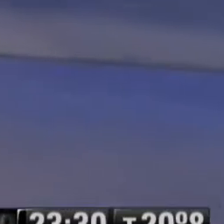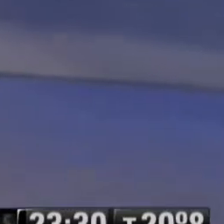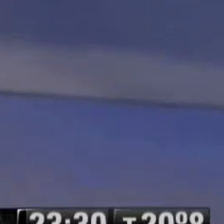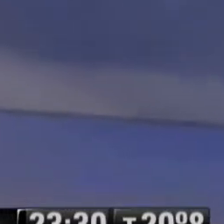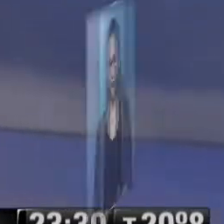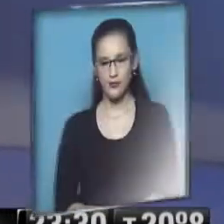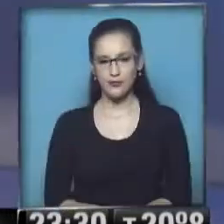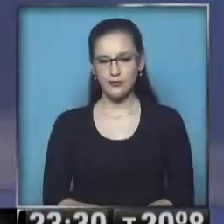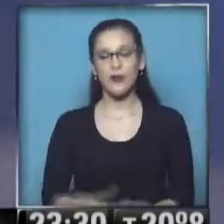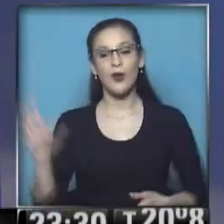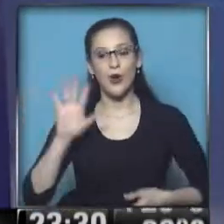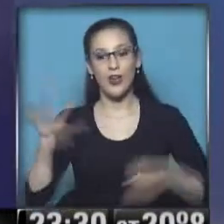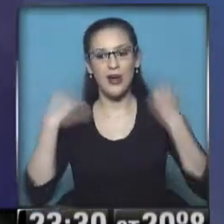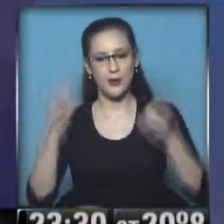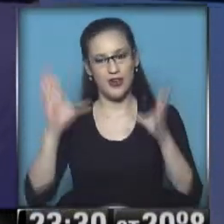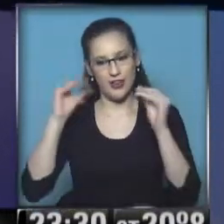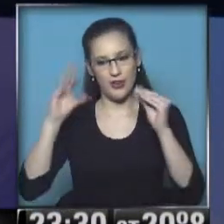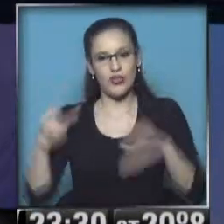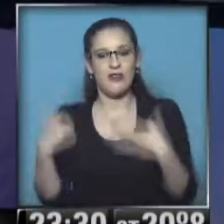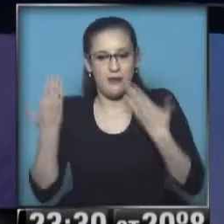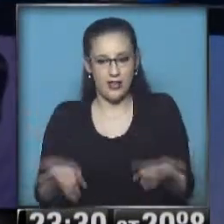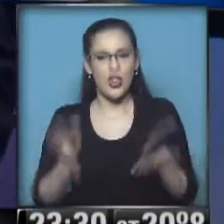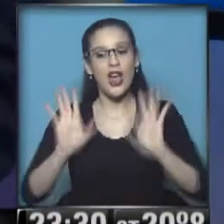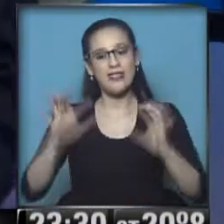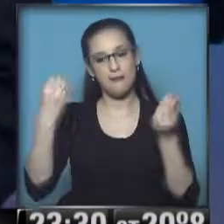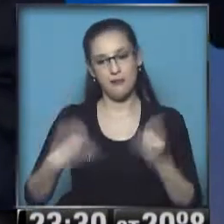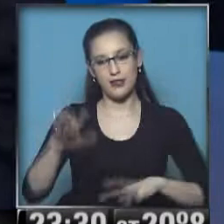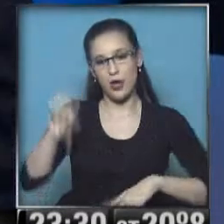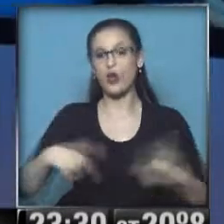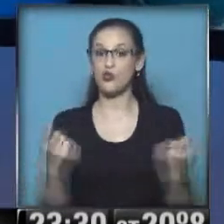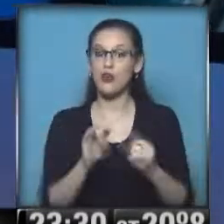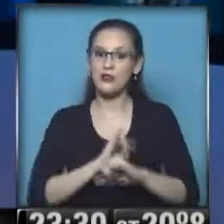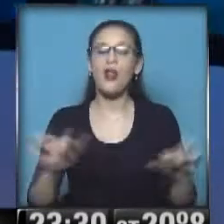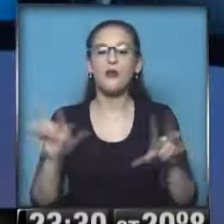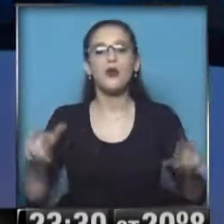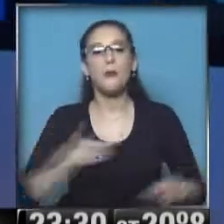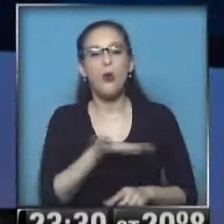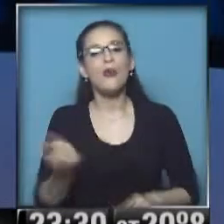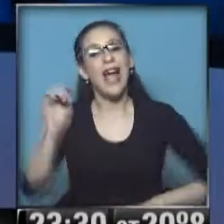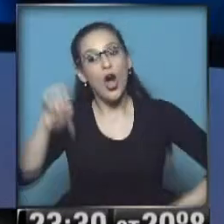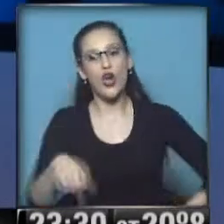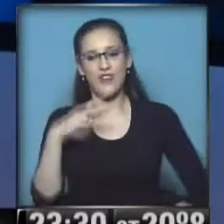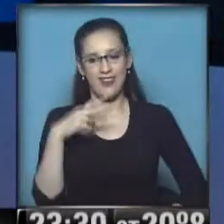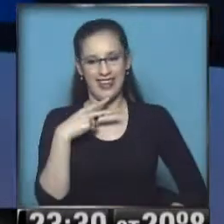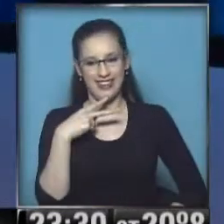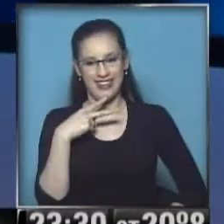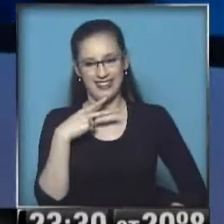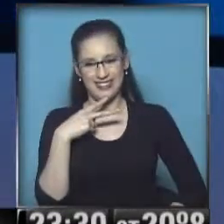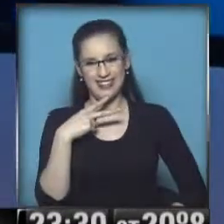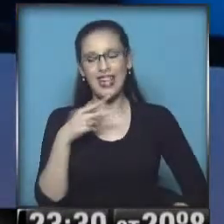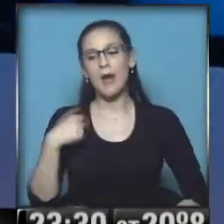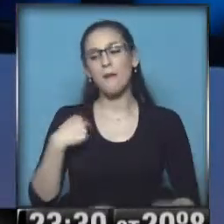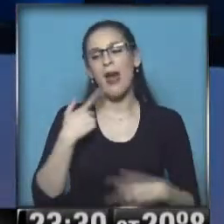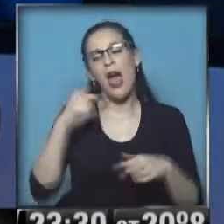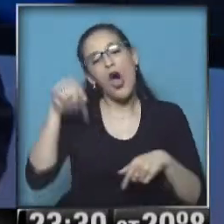Muy buenas noches, bienvenidos. Este es el resumen de noticias de la televisión pública, un resumen de noticias de viernes. Estamos aquí nosotros para compartir con